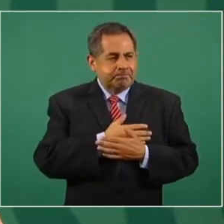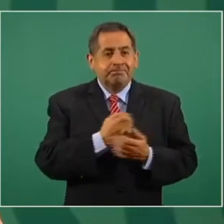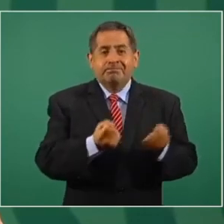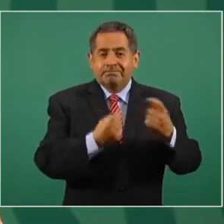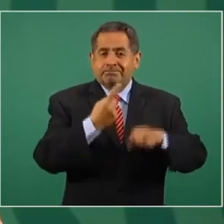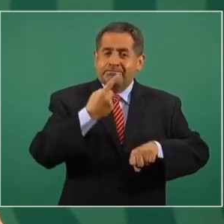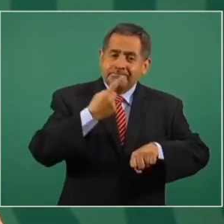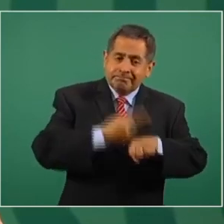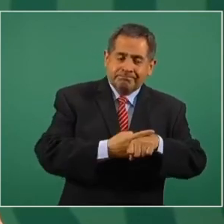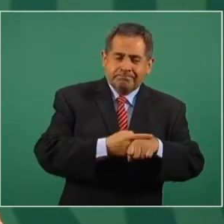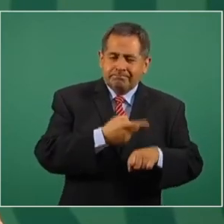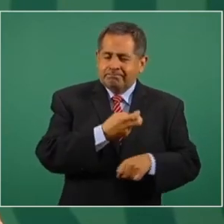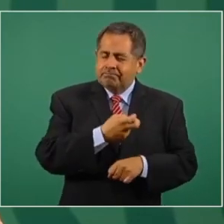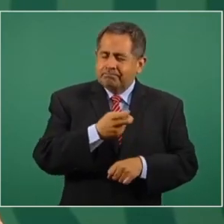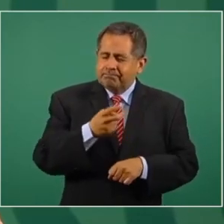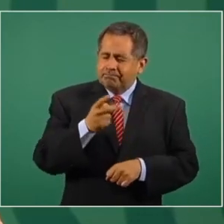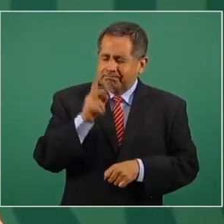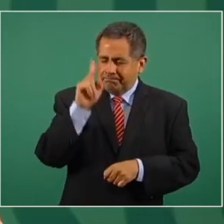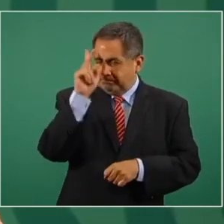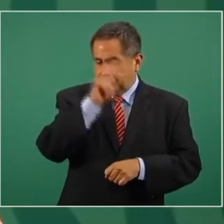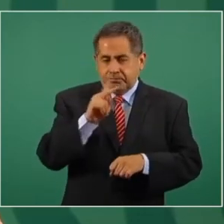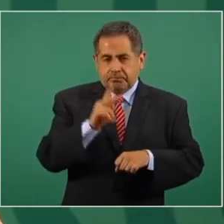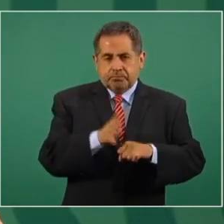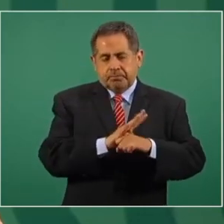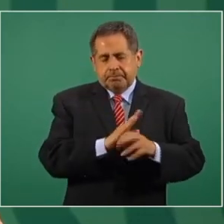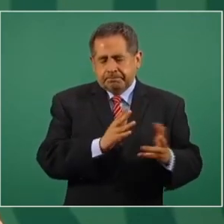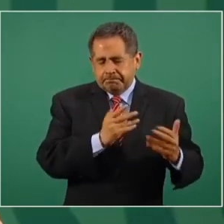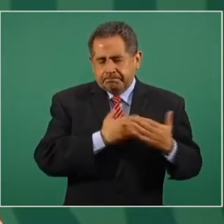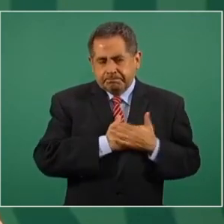terrible enfermedad. En mi caso,